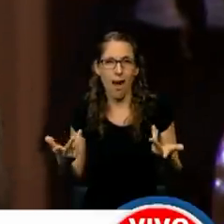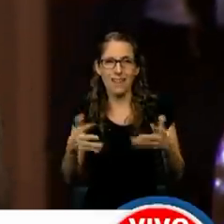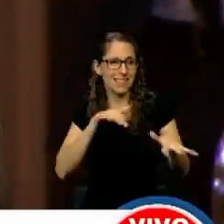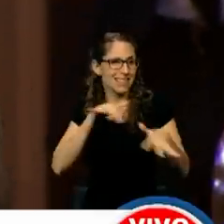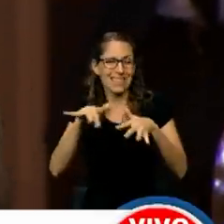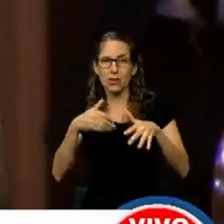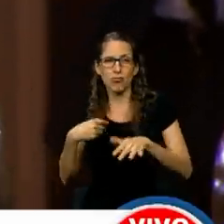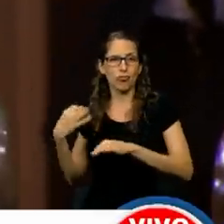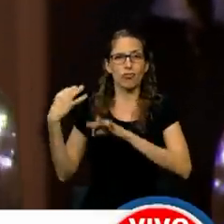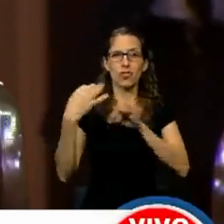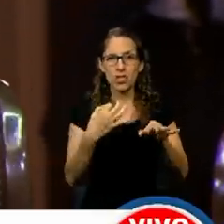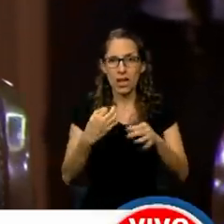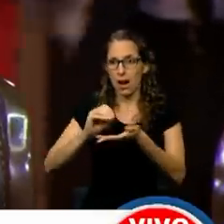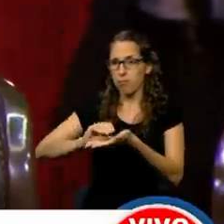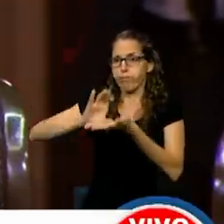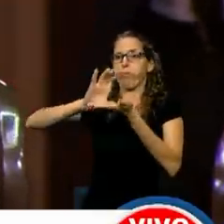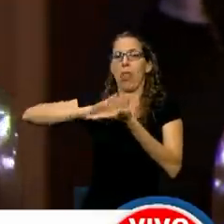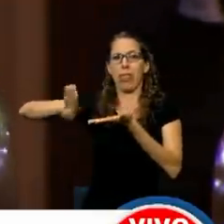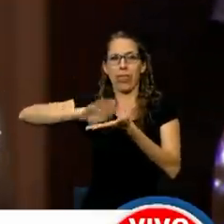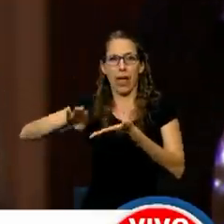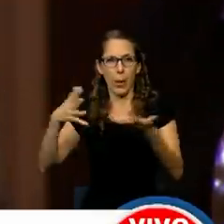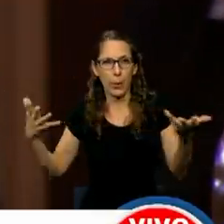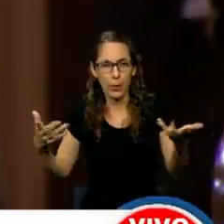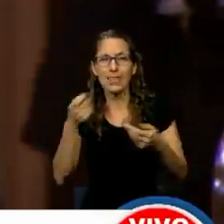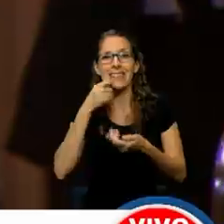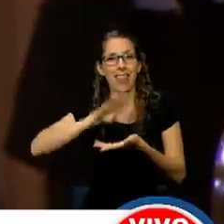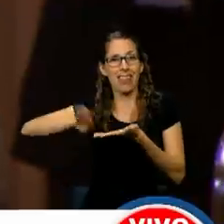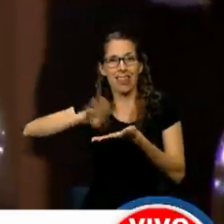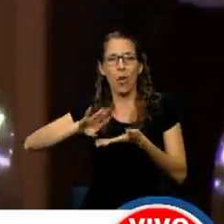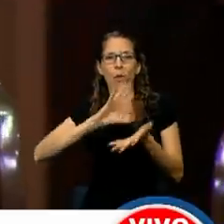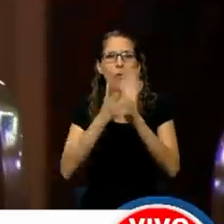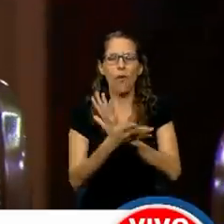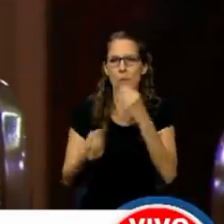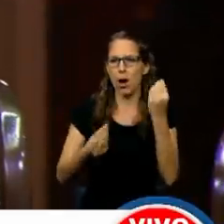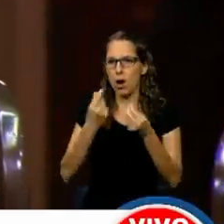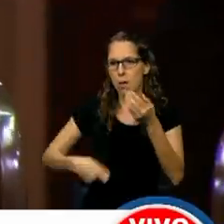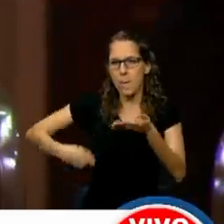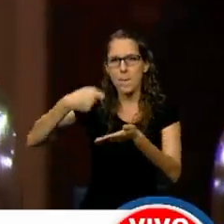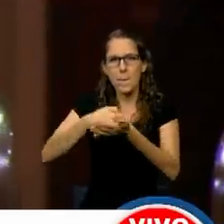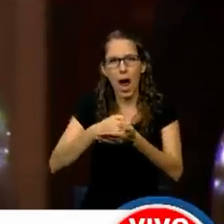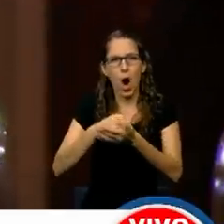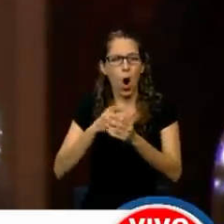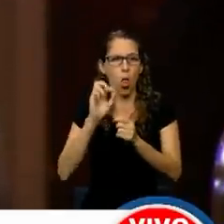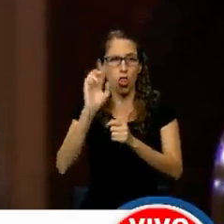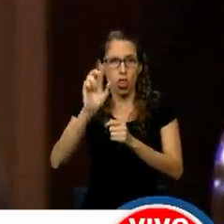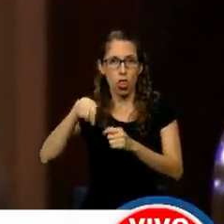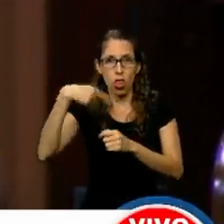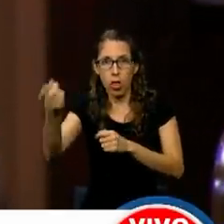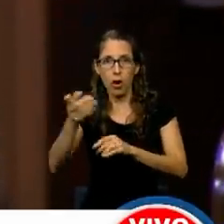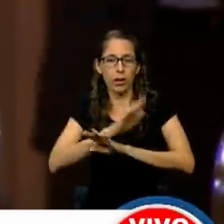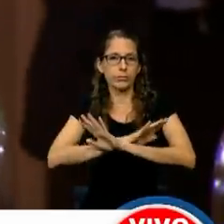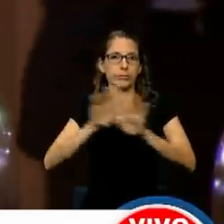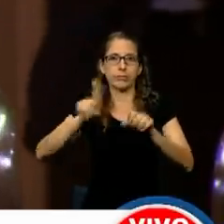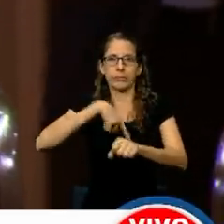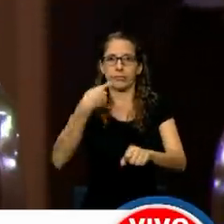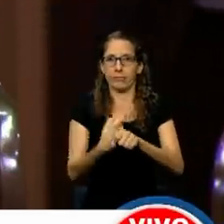parara si el financiamiento del déficit se hacía en moneda extranjera además de un descalce de monedas a eso hay que sumarle la tasa